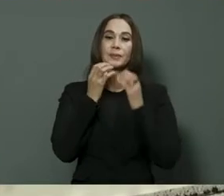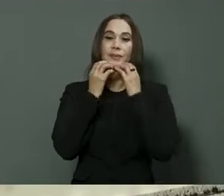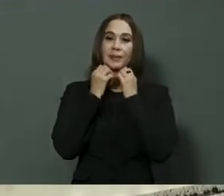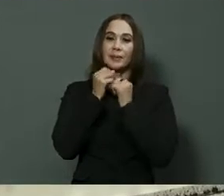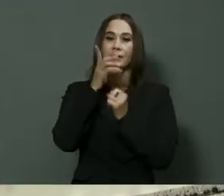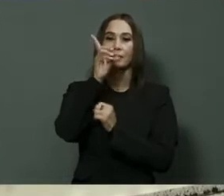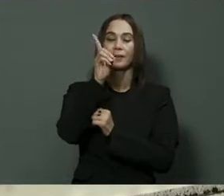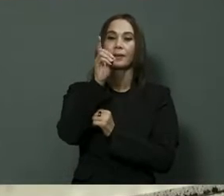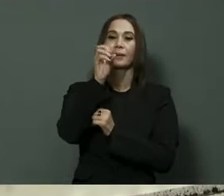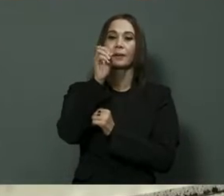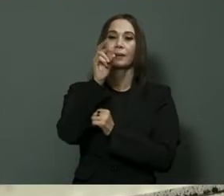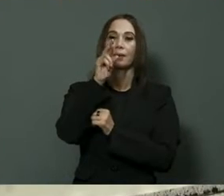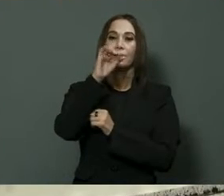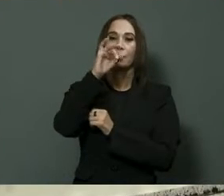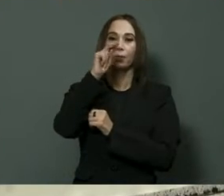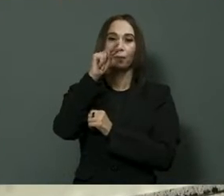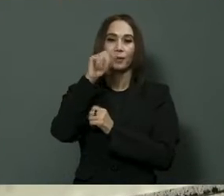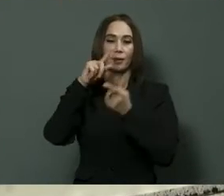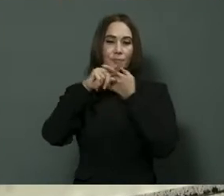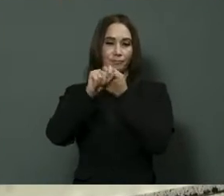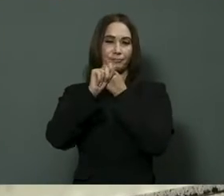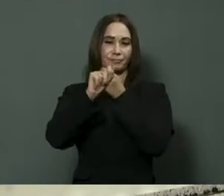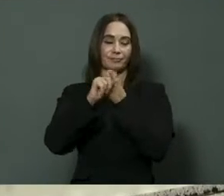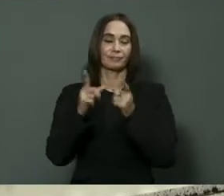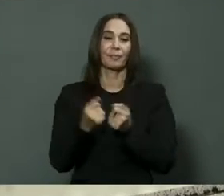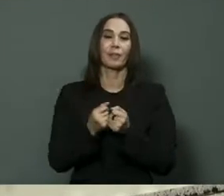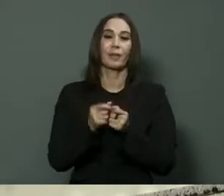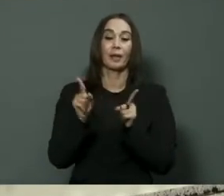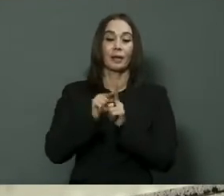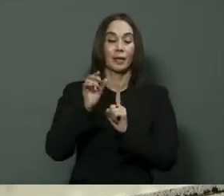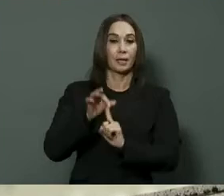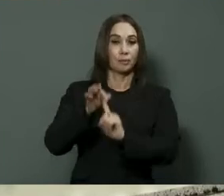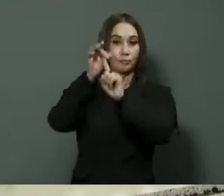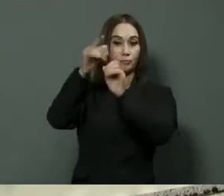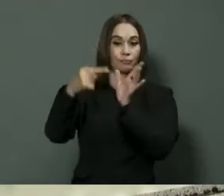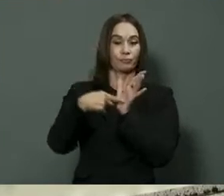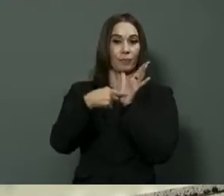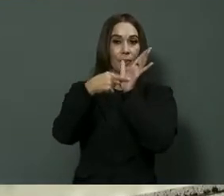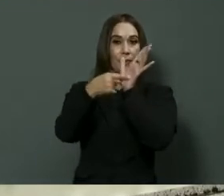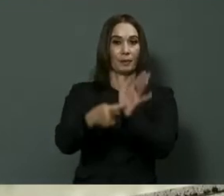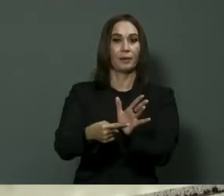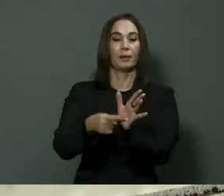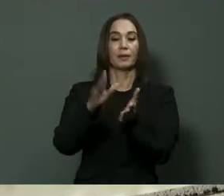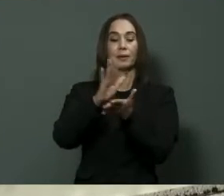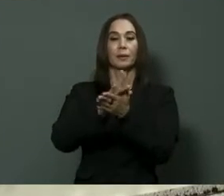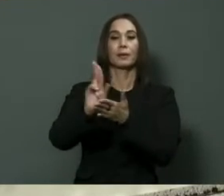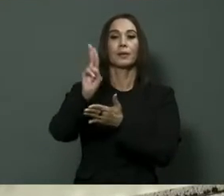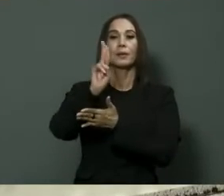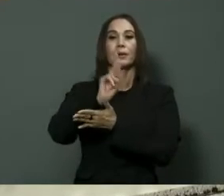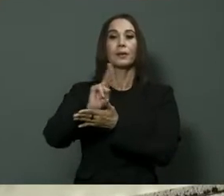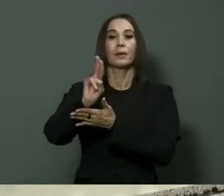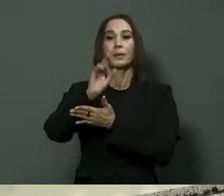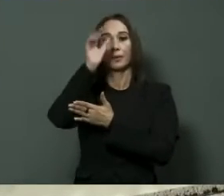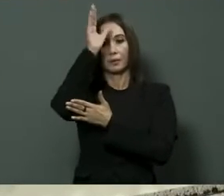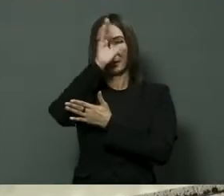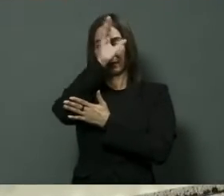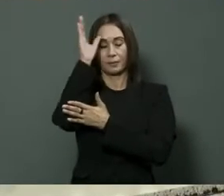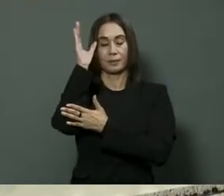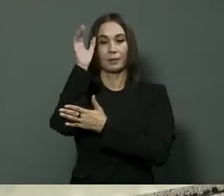Dorina Rodríguez, mi amiga, mi hermana, al distinguido representante de la Universidad